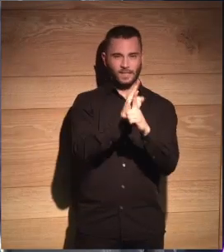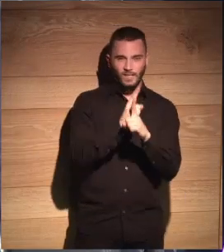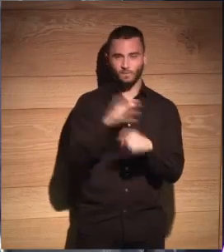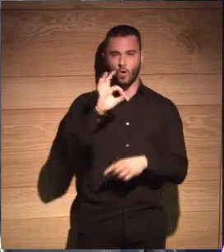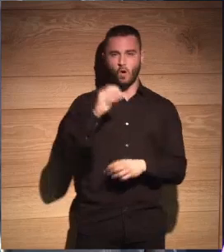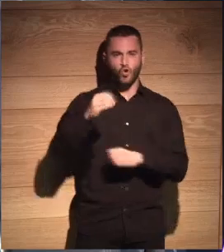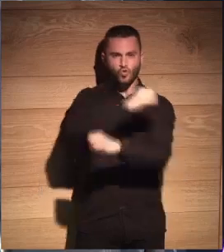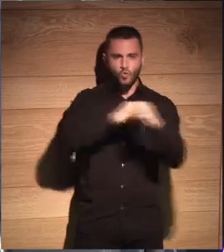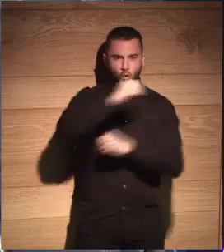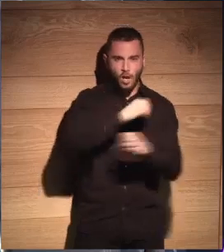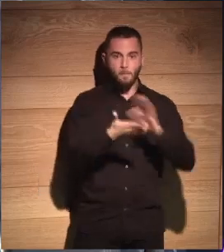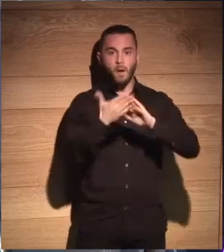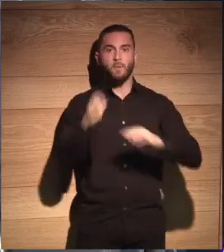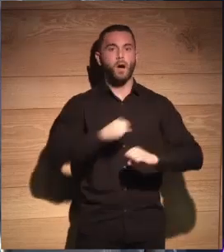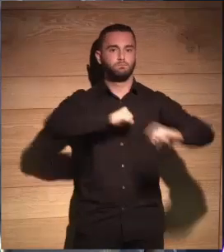nuclear,